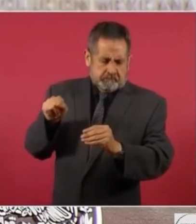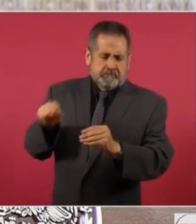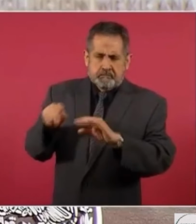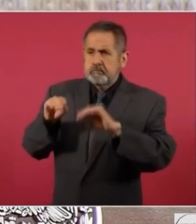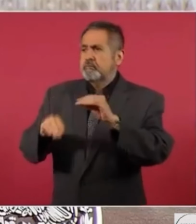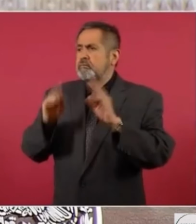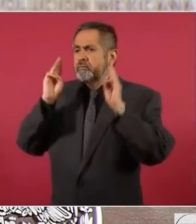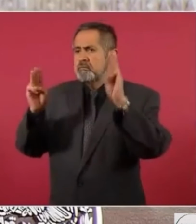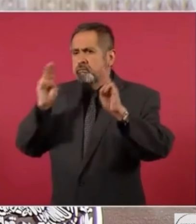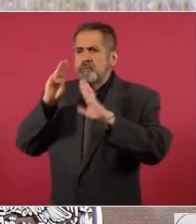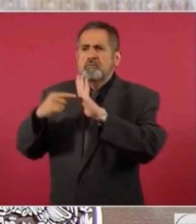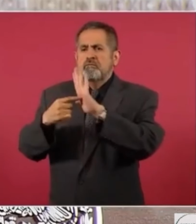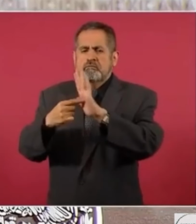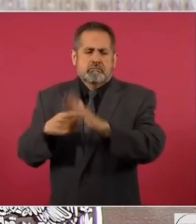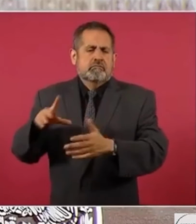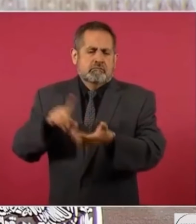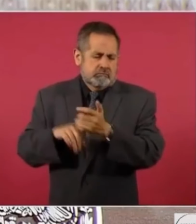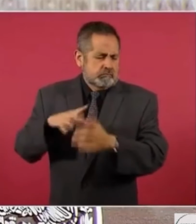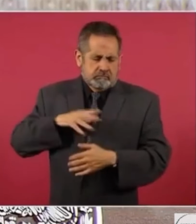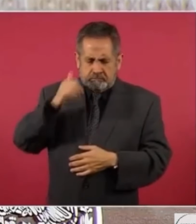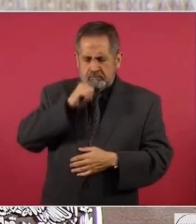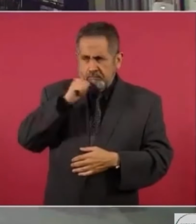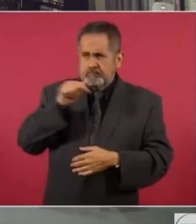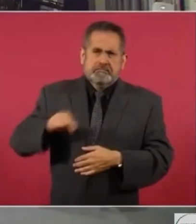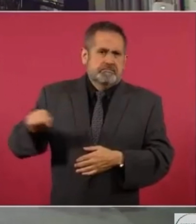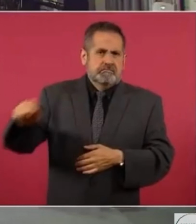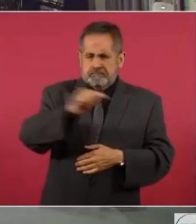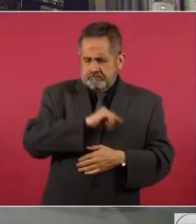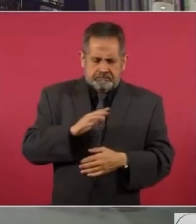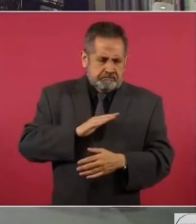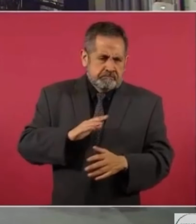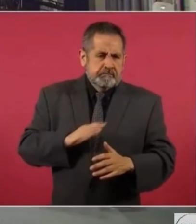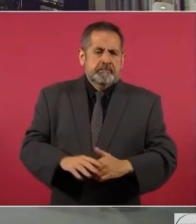siempre exposiciones permanentes.